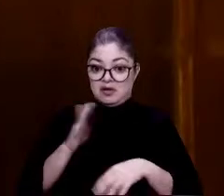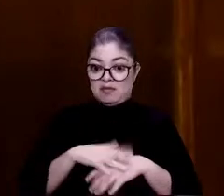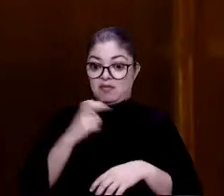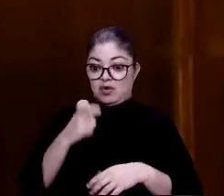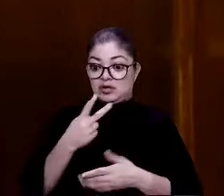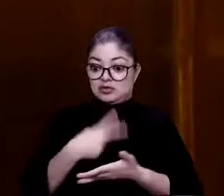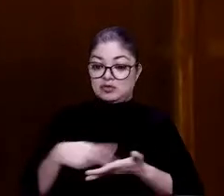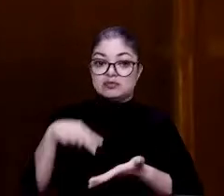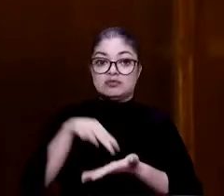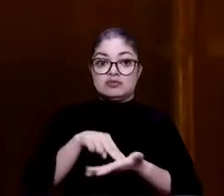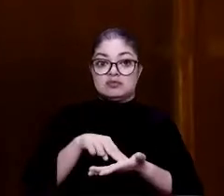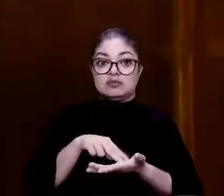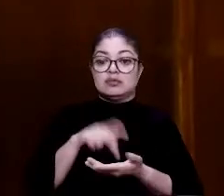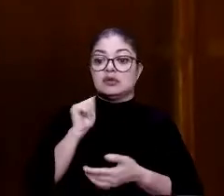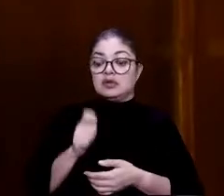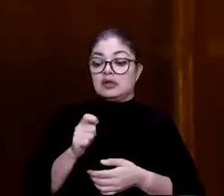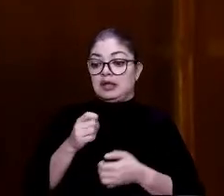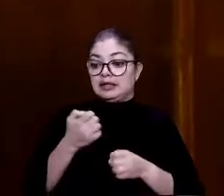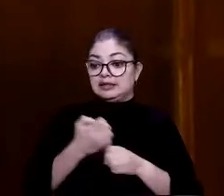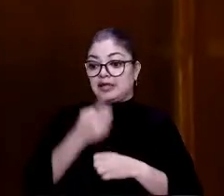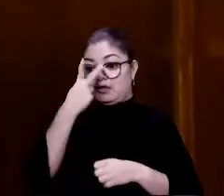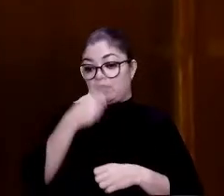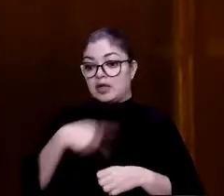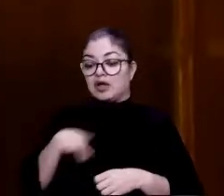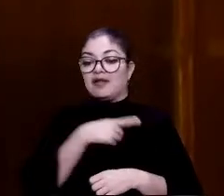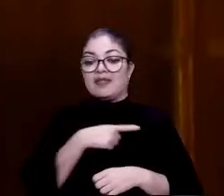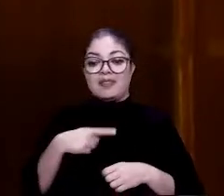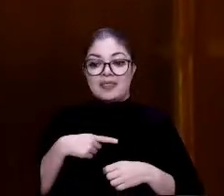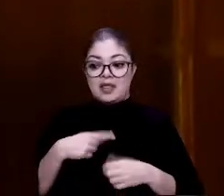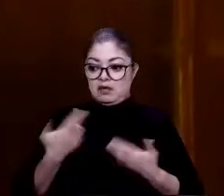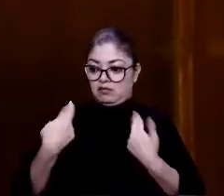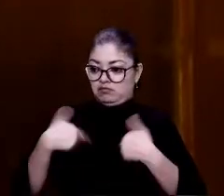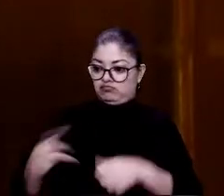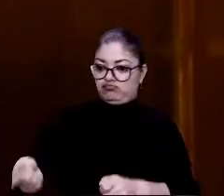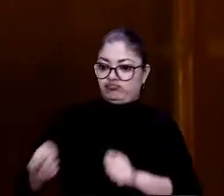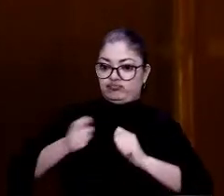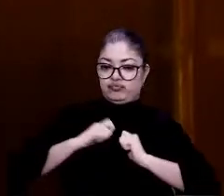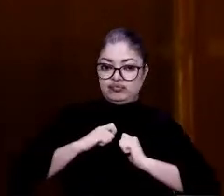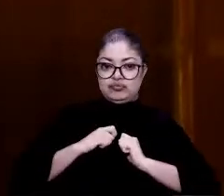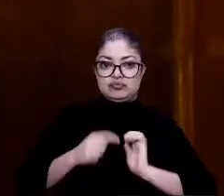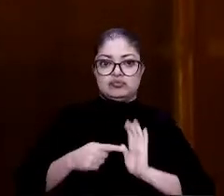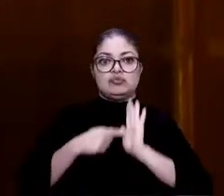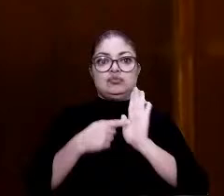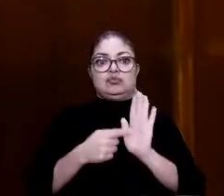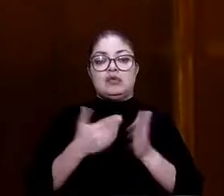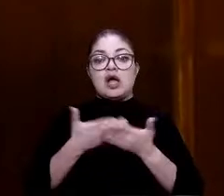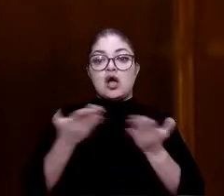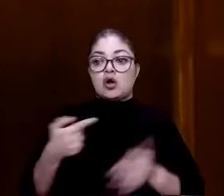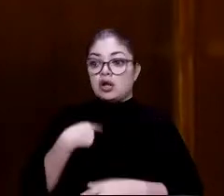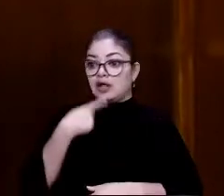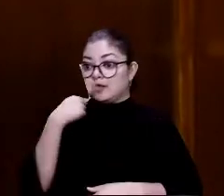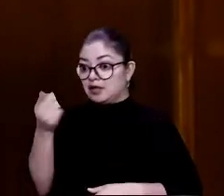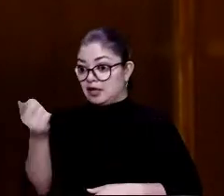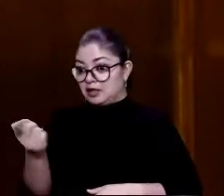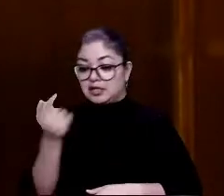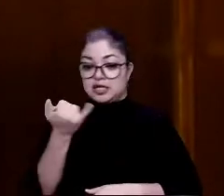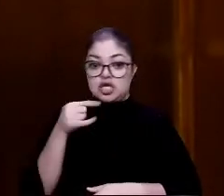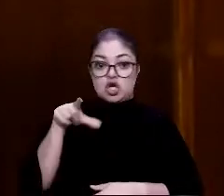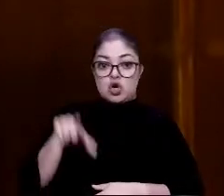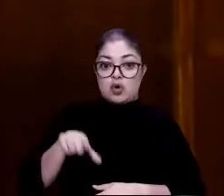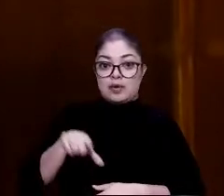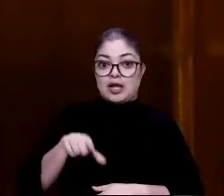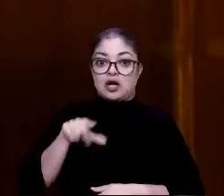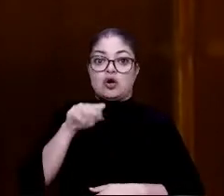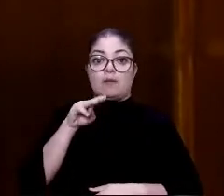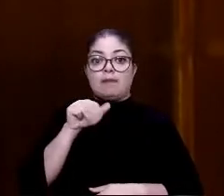tribuna, en la que las y los mexiquenses deben de estar dignamente representadas y representados. Le digo a usted y al gobierno del gobernador Alfredo del